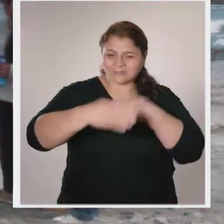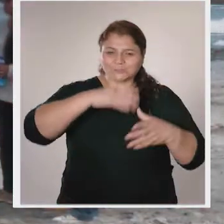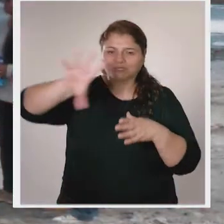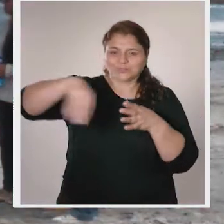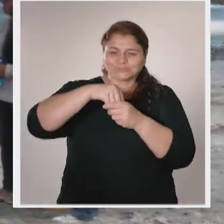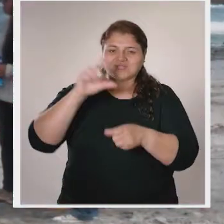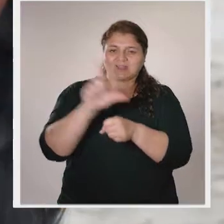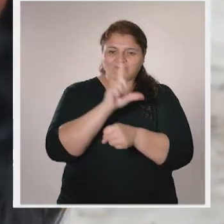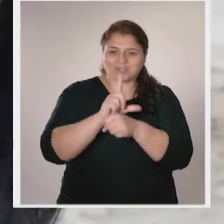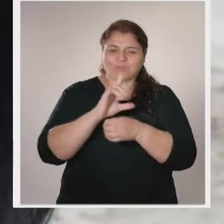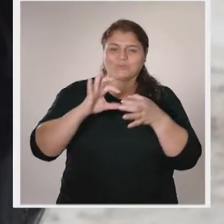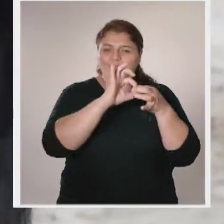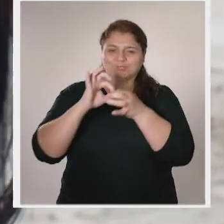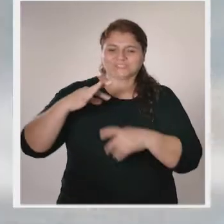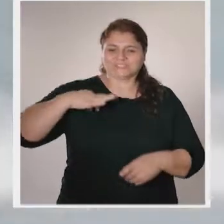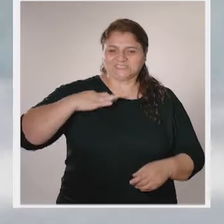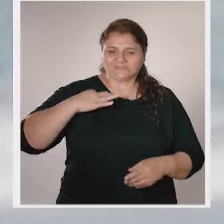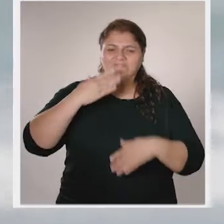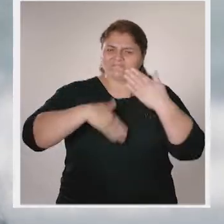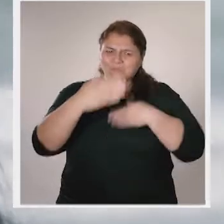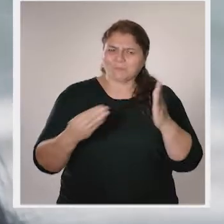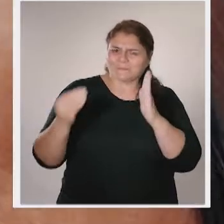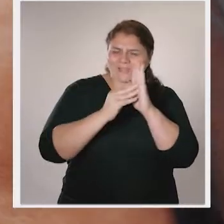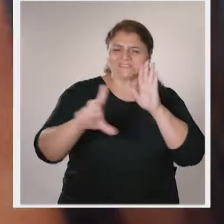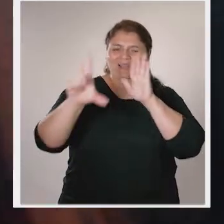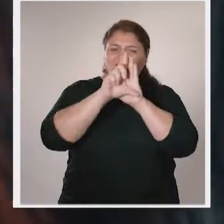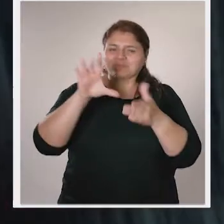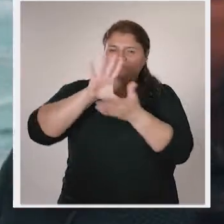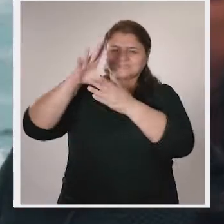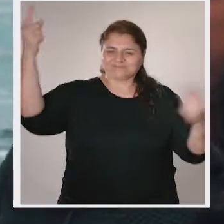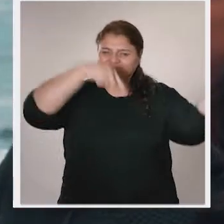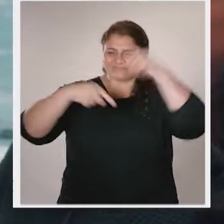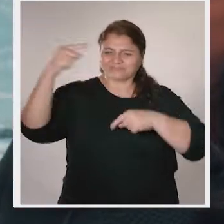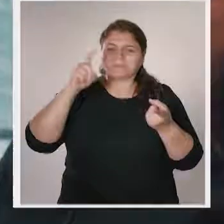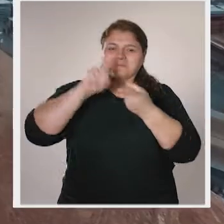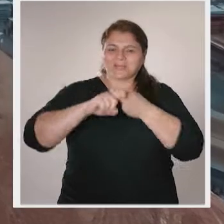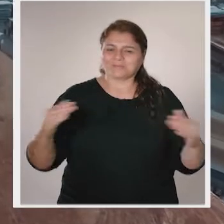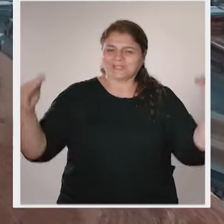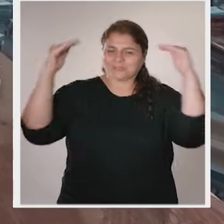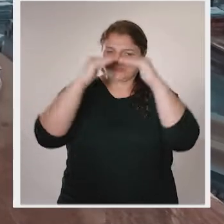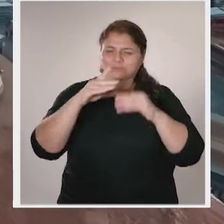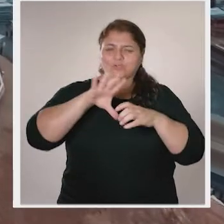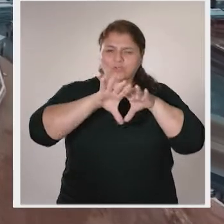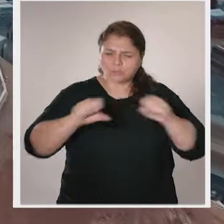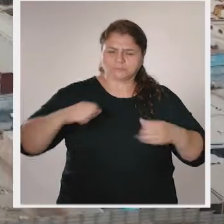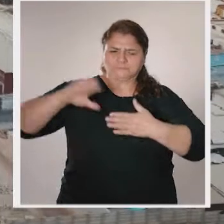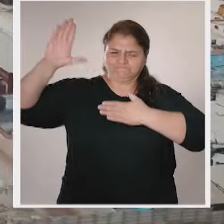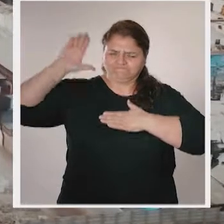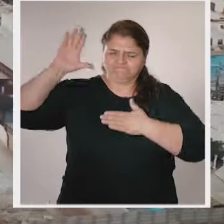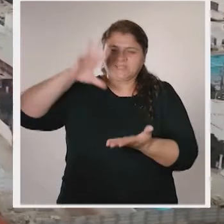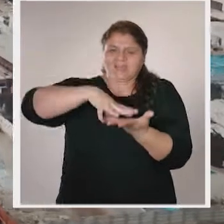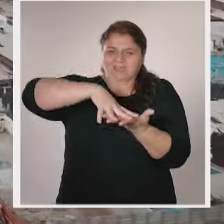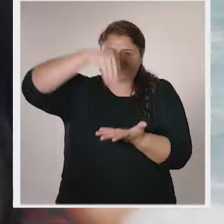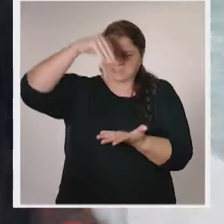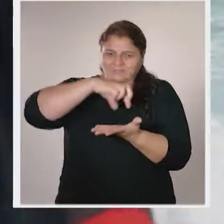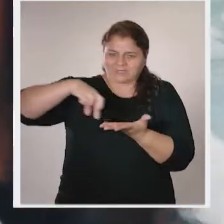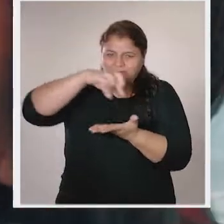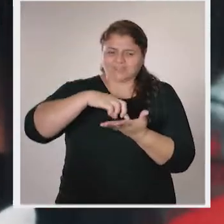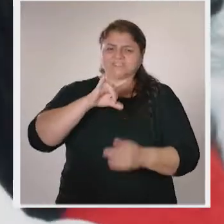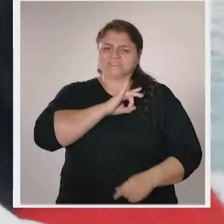Avanzamos en inclusión laboral, unión civil y vamos por más. Ley de migración y matrimonio igualitario. Este es mi compromiso con Arica Parinacota. Chile